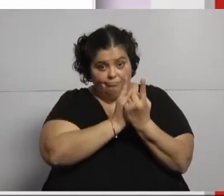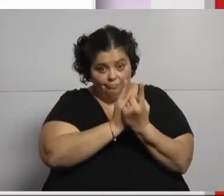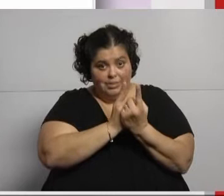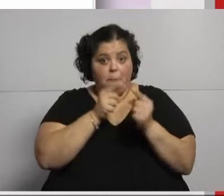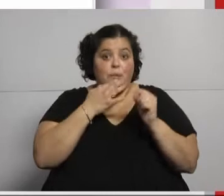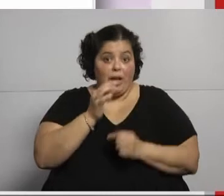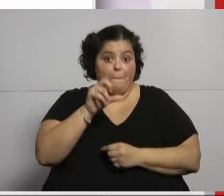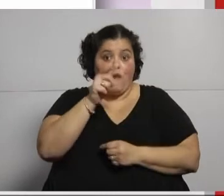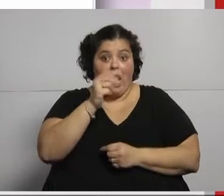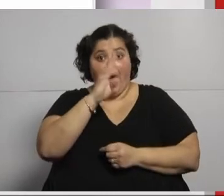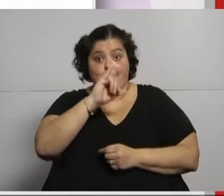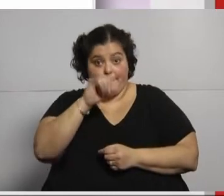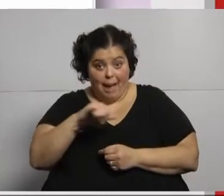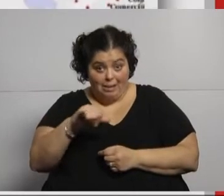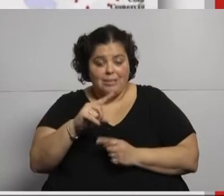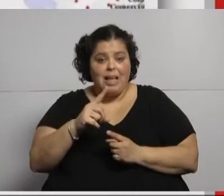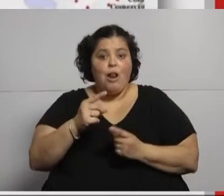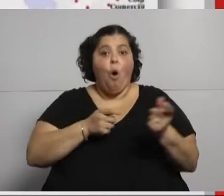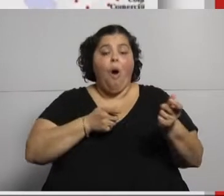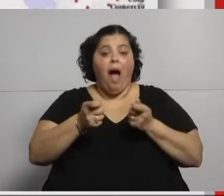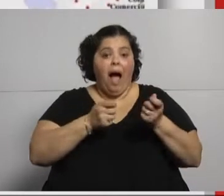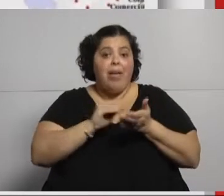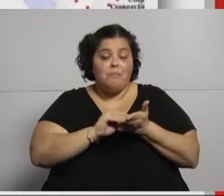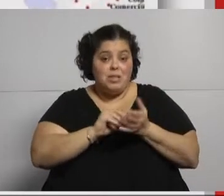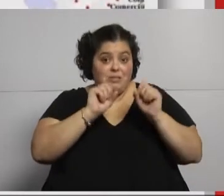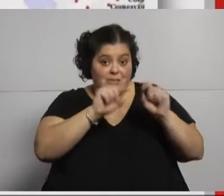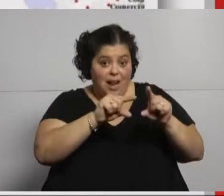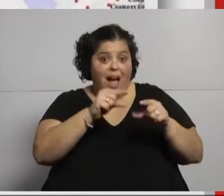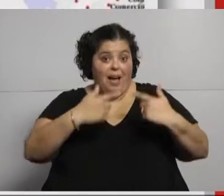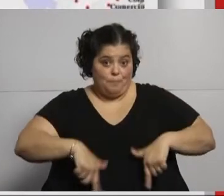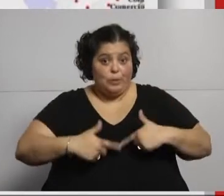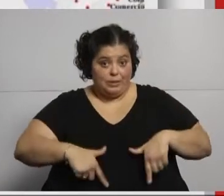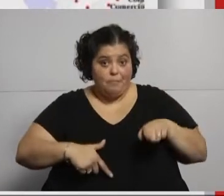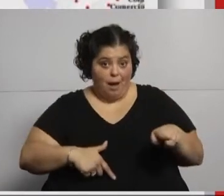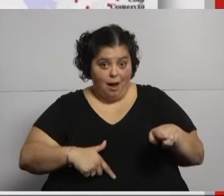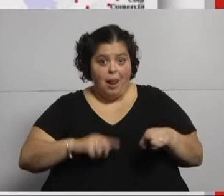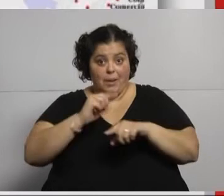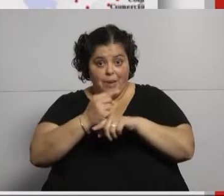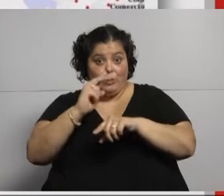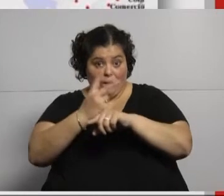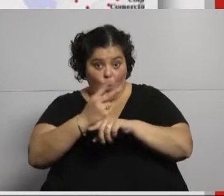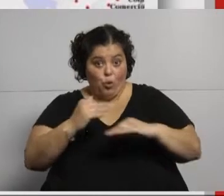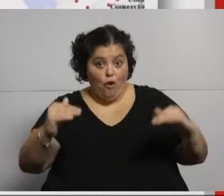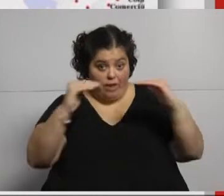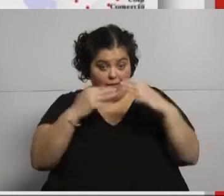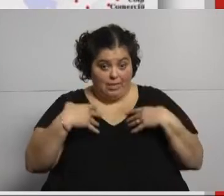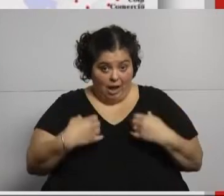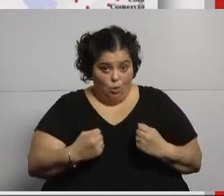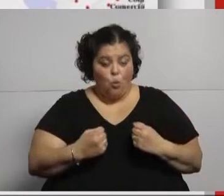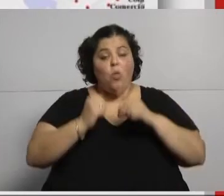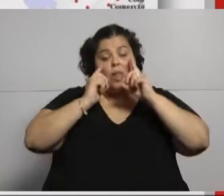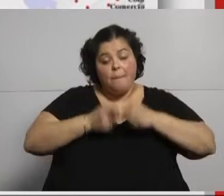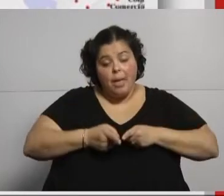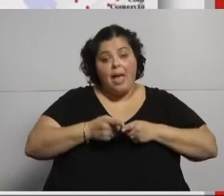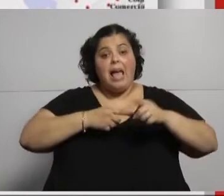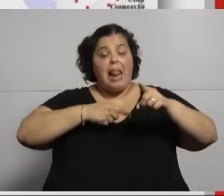Paz por el gobierno municipal, todo lo que es primer y segundos niveles, pero además también en otras temáticas como por ejemplo la gestión